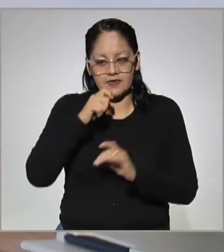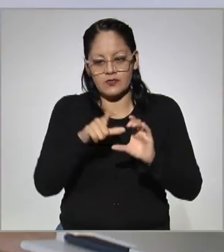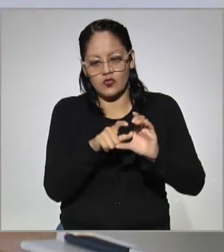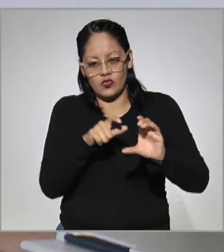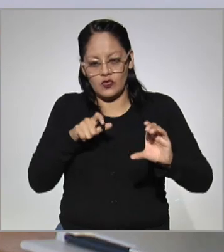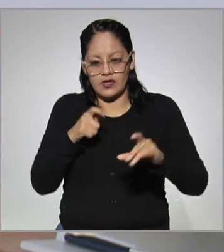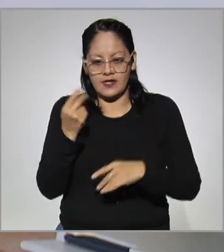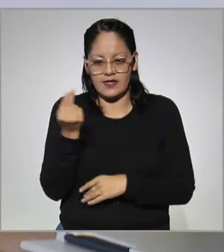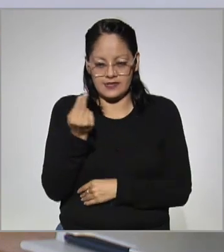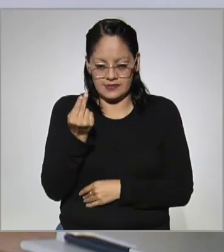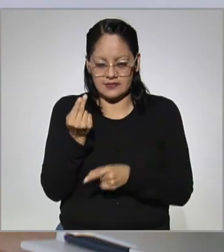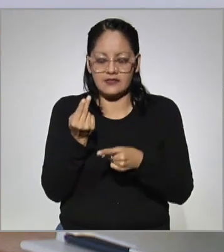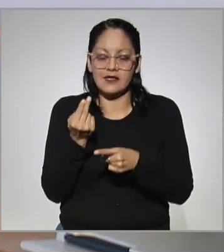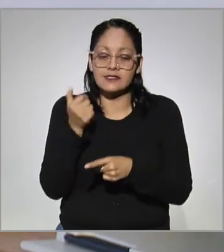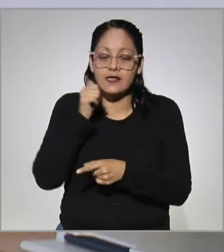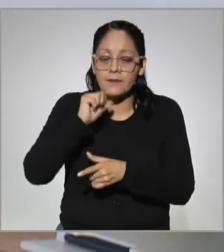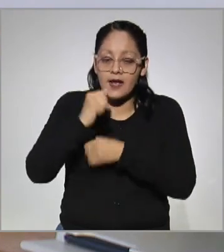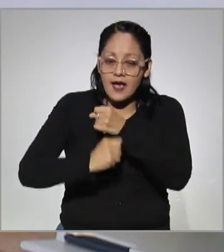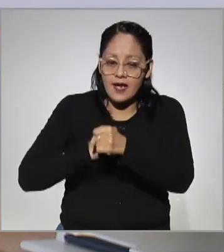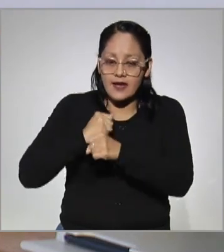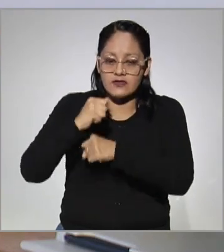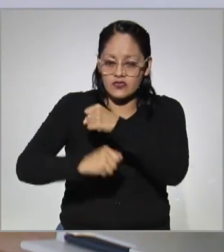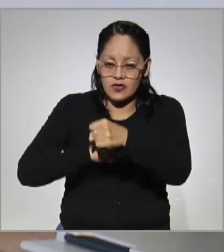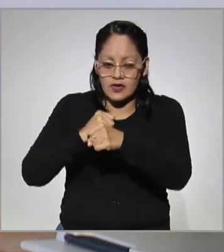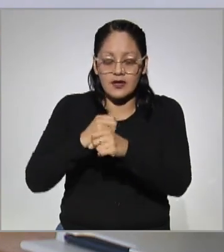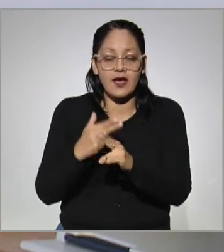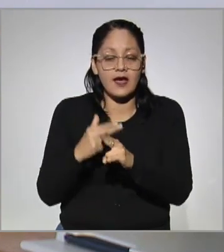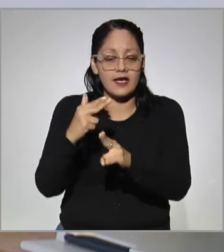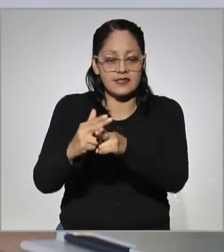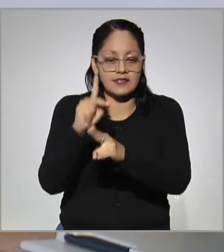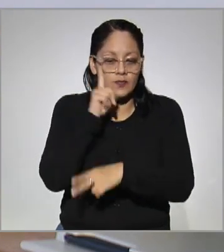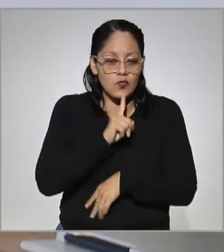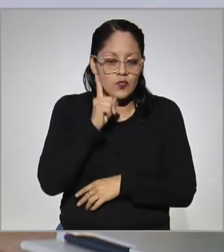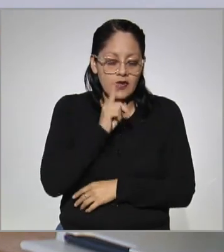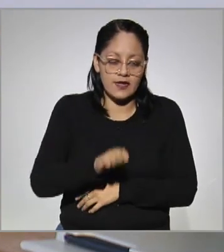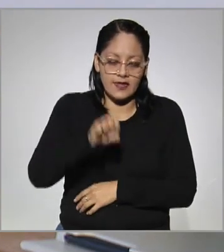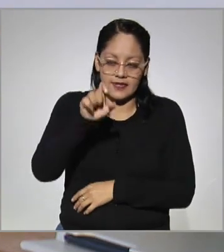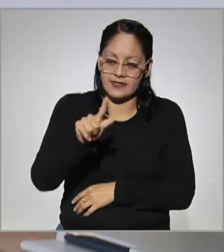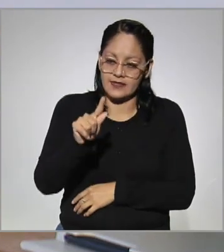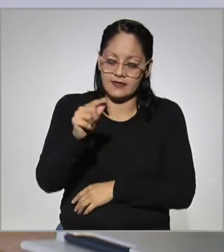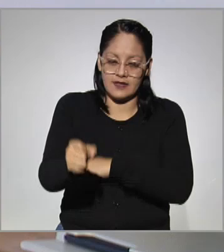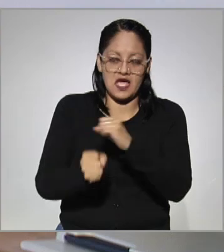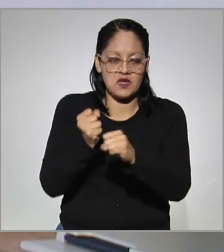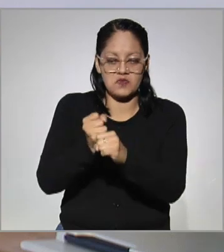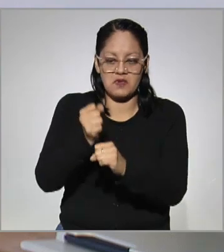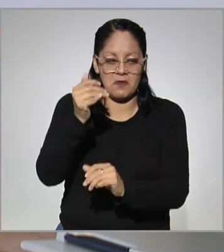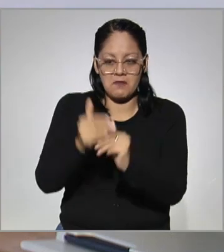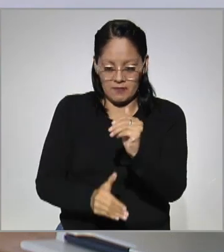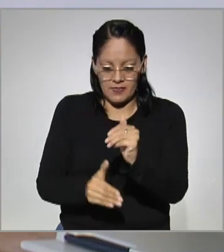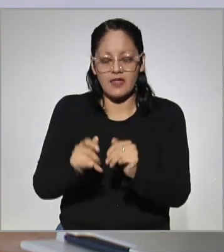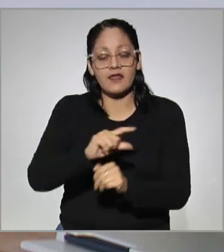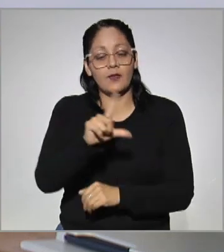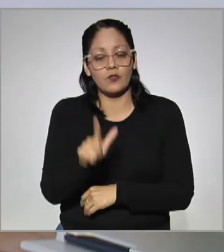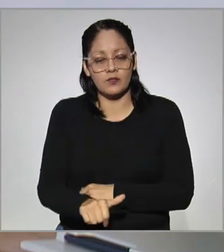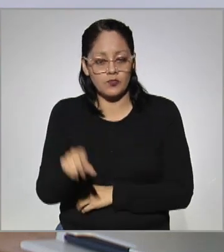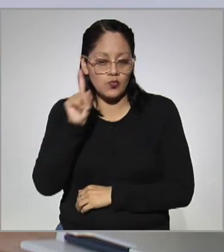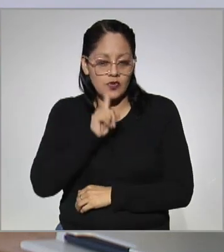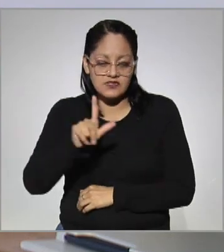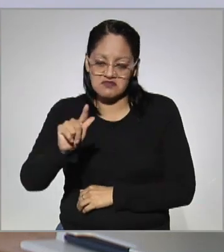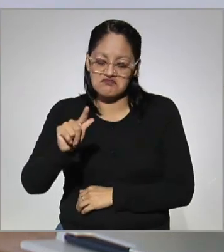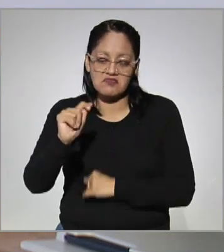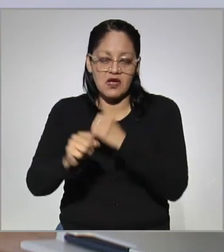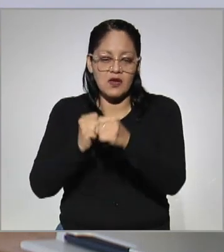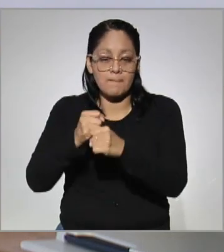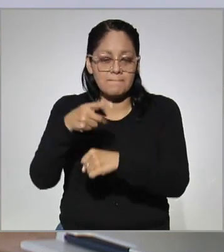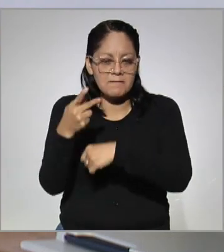prolongar idealmente cada año hasta que la paciente cumple 70 años. Después de los 70 años la paciente tiene mucho menos riesgo